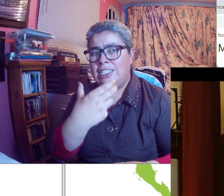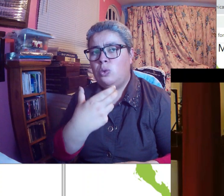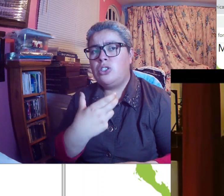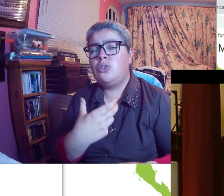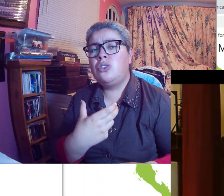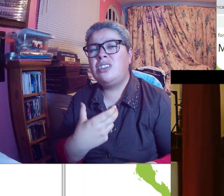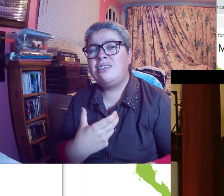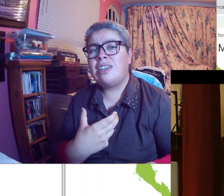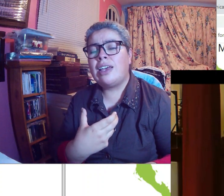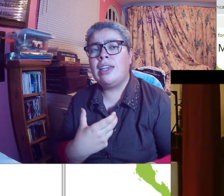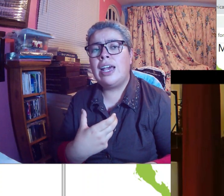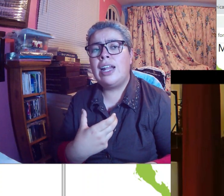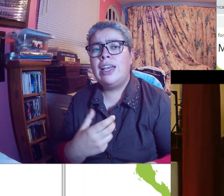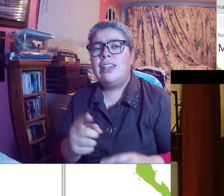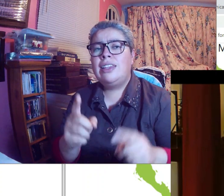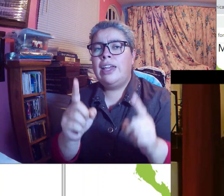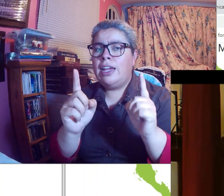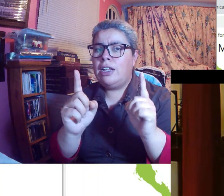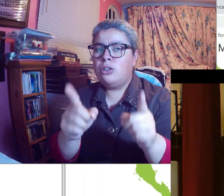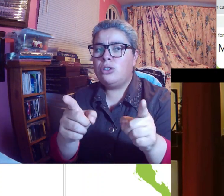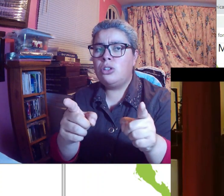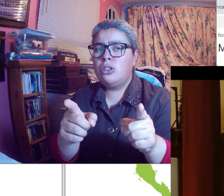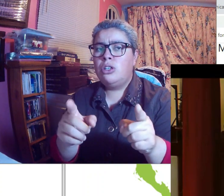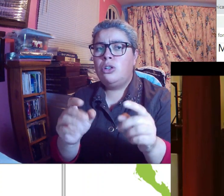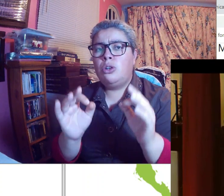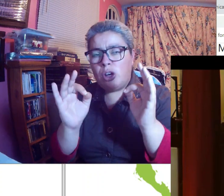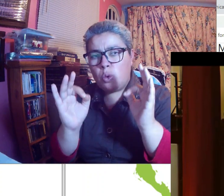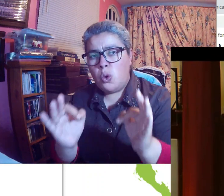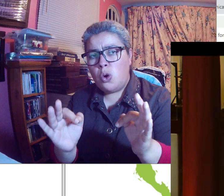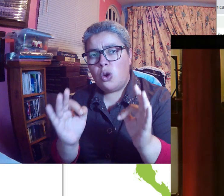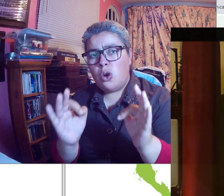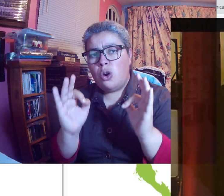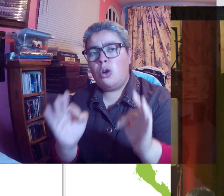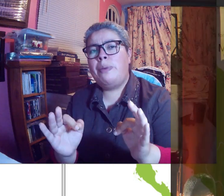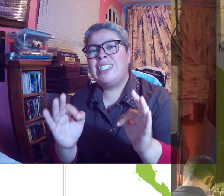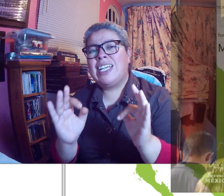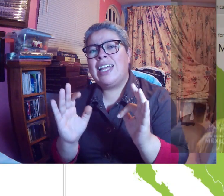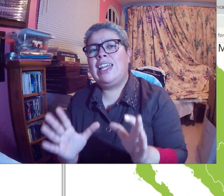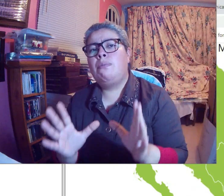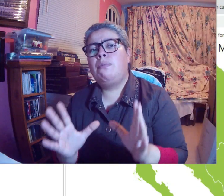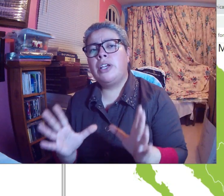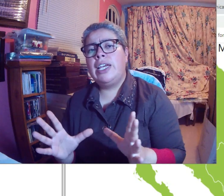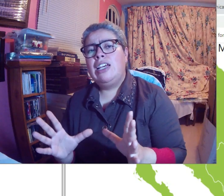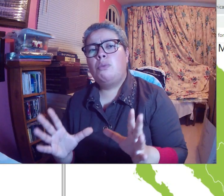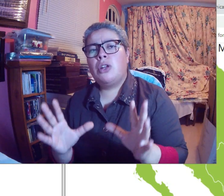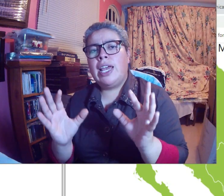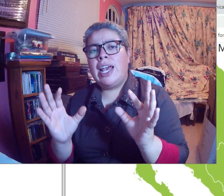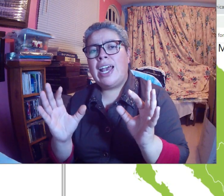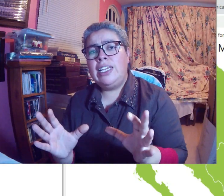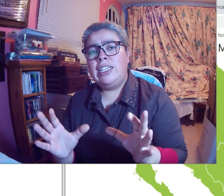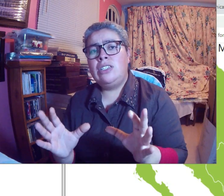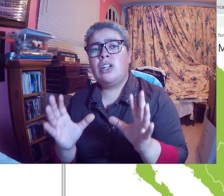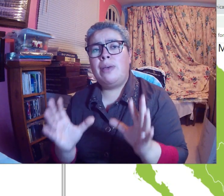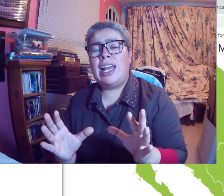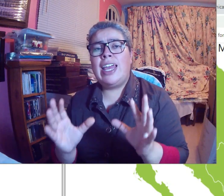la situación tensa en cara del doctor Hugo López-Gatell. ¿Por qué? Porque